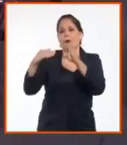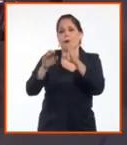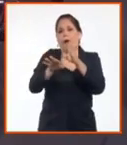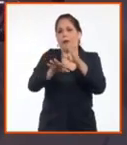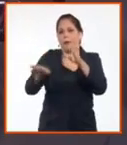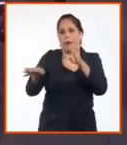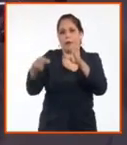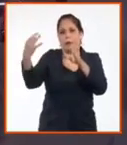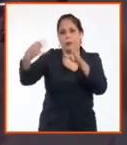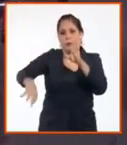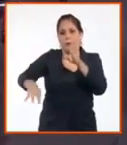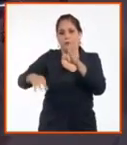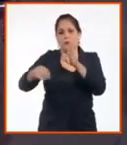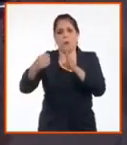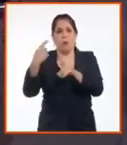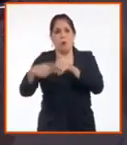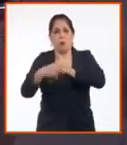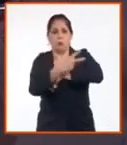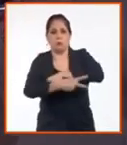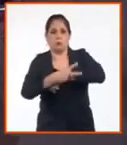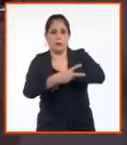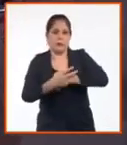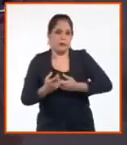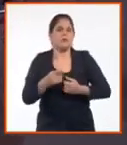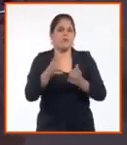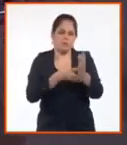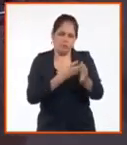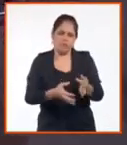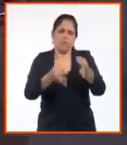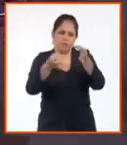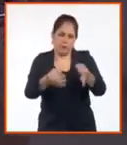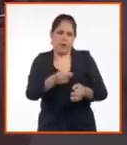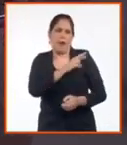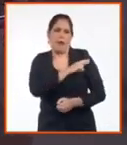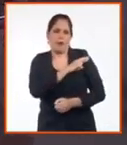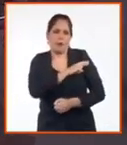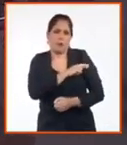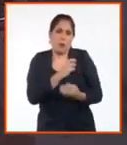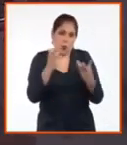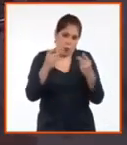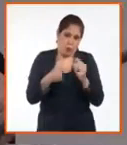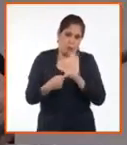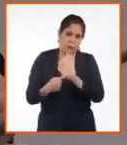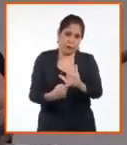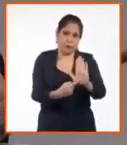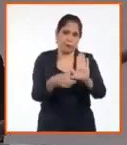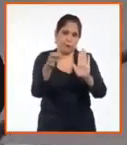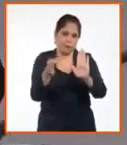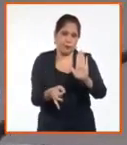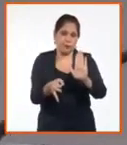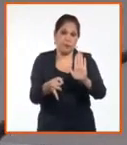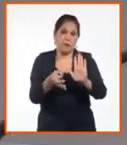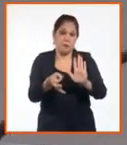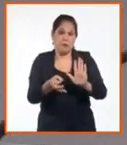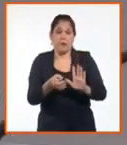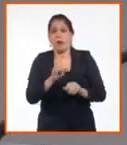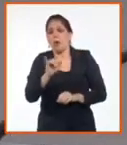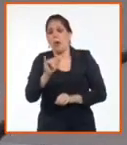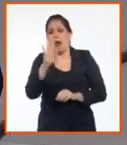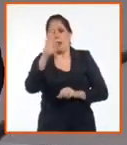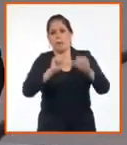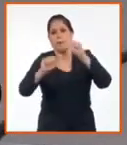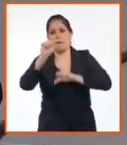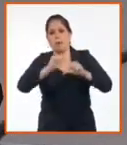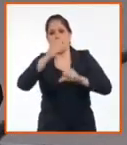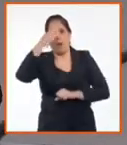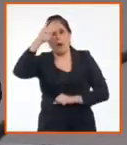normalmente esa es una realidad sea eso esos números y es una realidad ahora a nivel de biguá famp sea